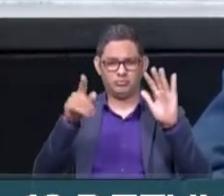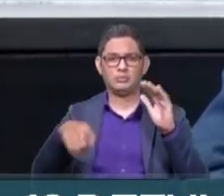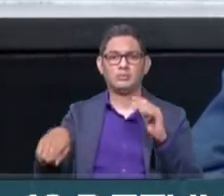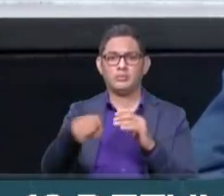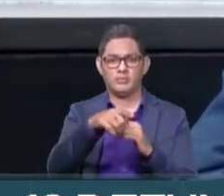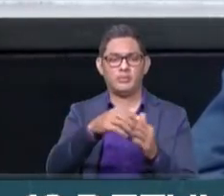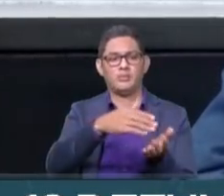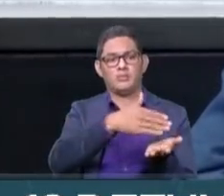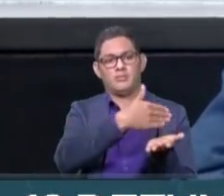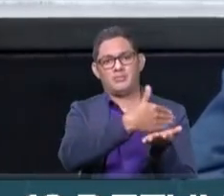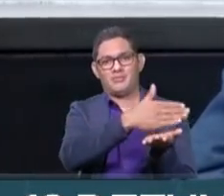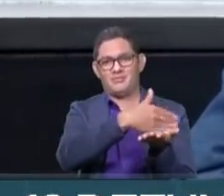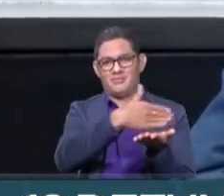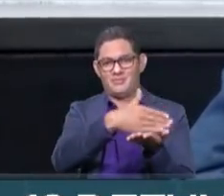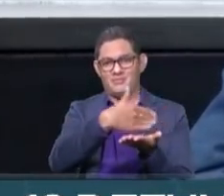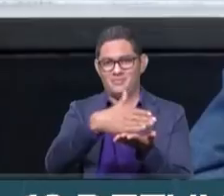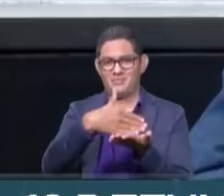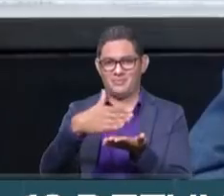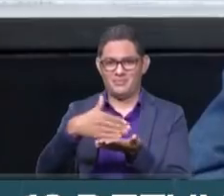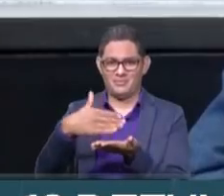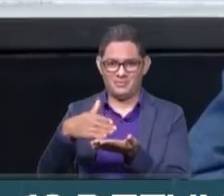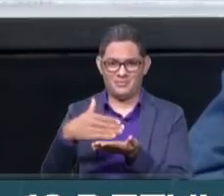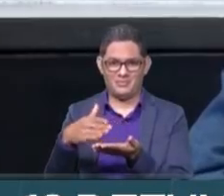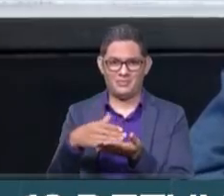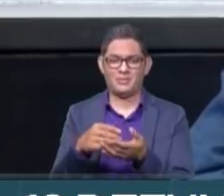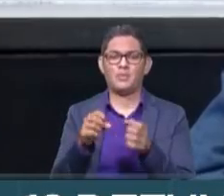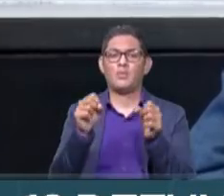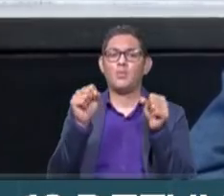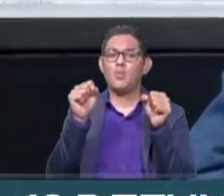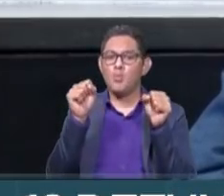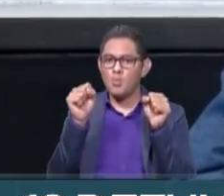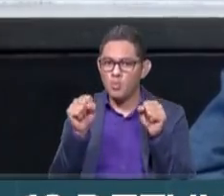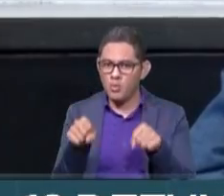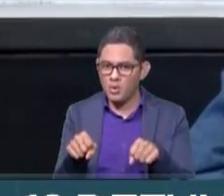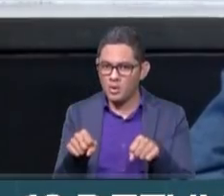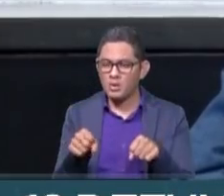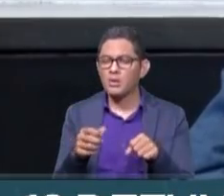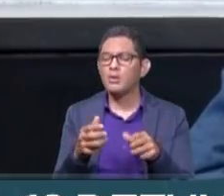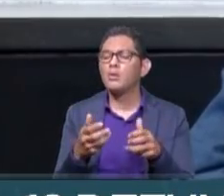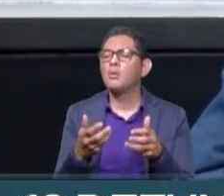vender sus productos de manera exclusiva,